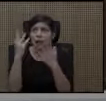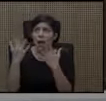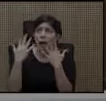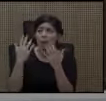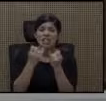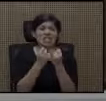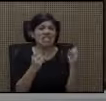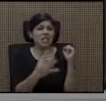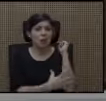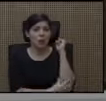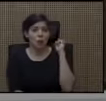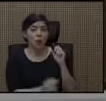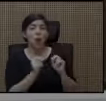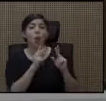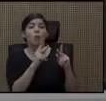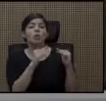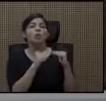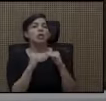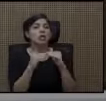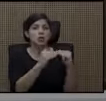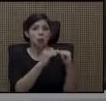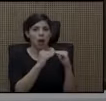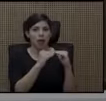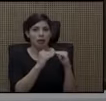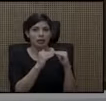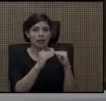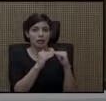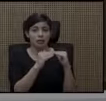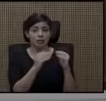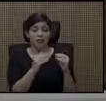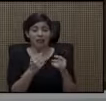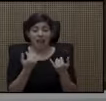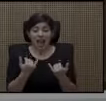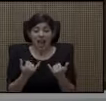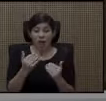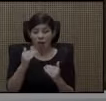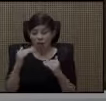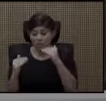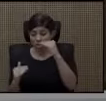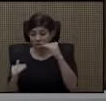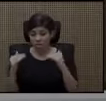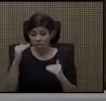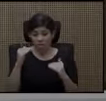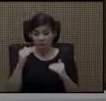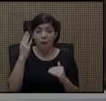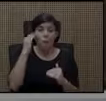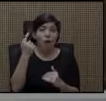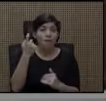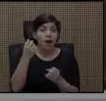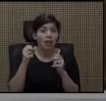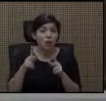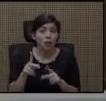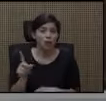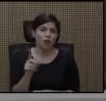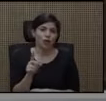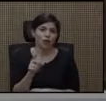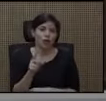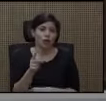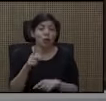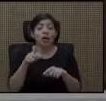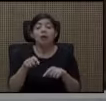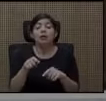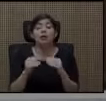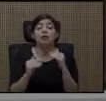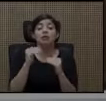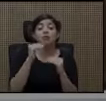con igualdad de oportunidades donde las desigualdades que existan no se deban a la falta de oportunidades sino al esfuerzo y